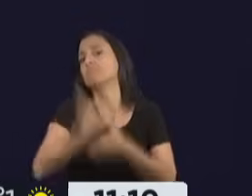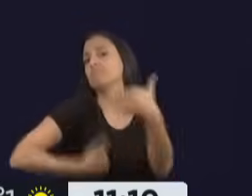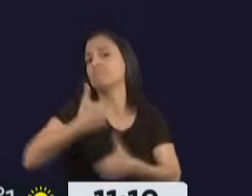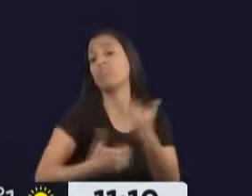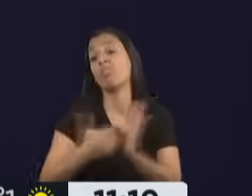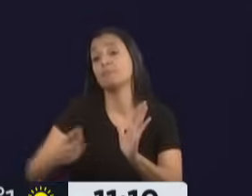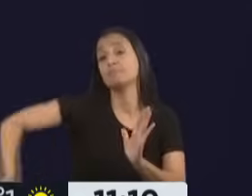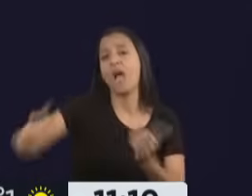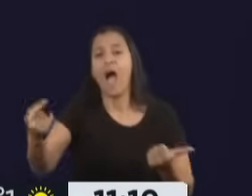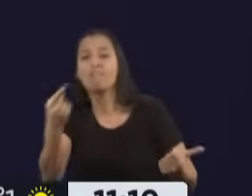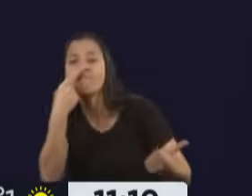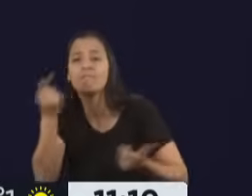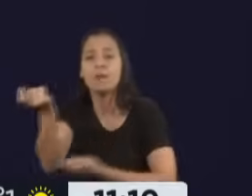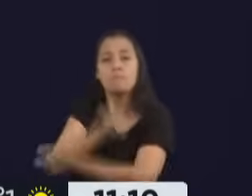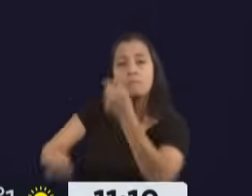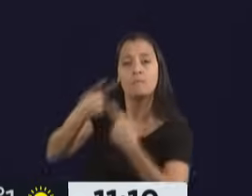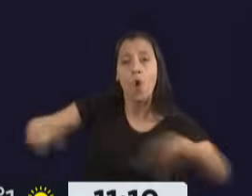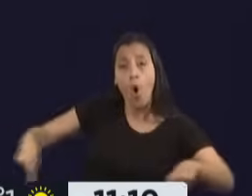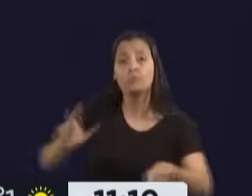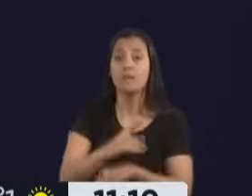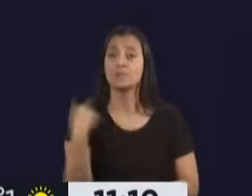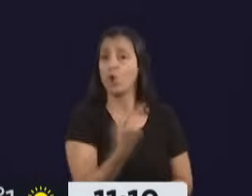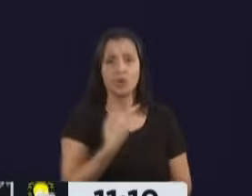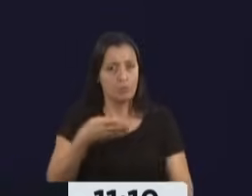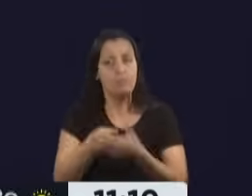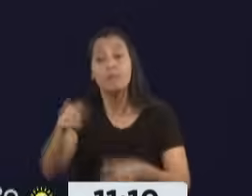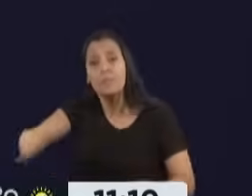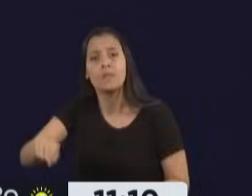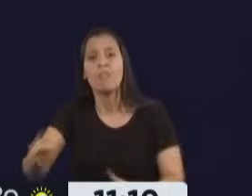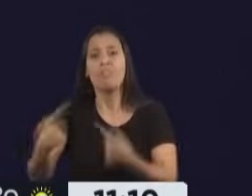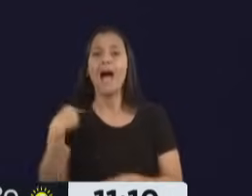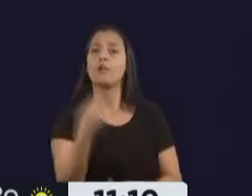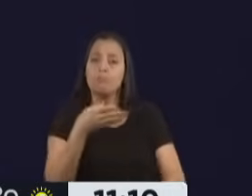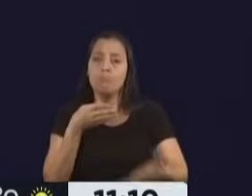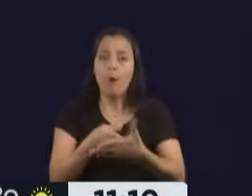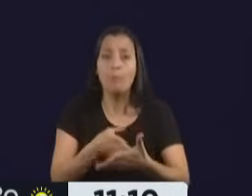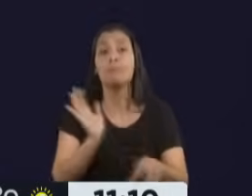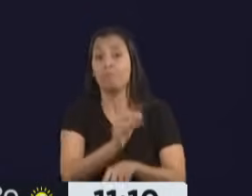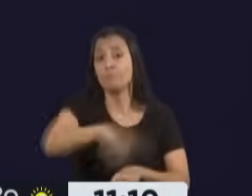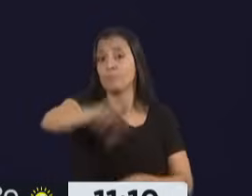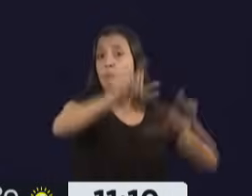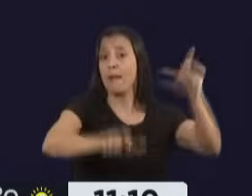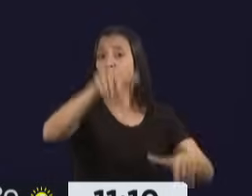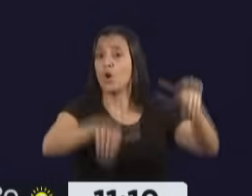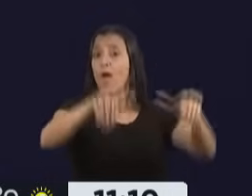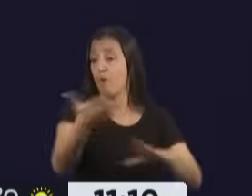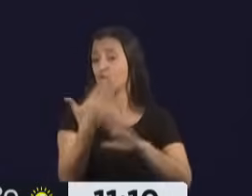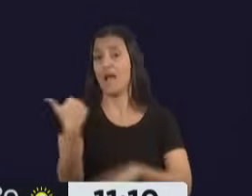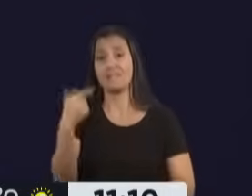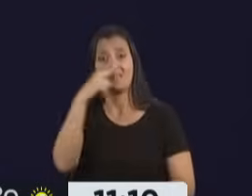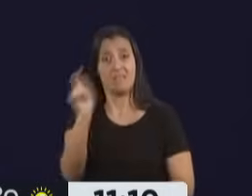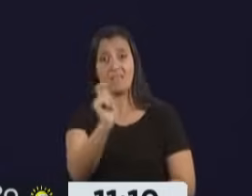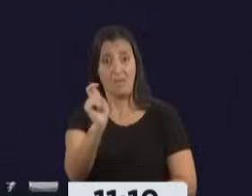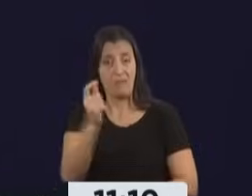por intereses propios, que el gobierno avance en lo que, o por lo que la gente lo votó hace 7 meses